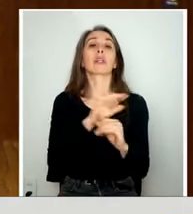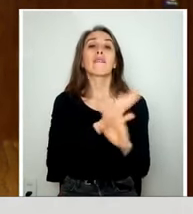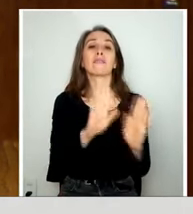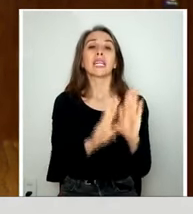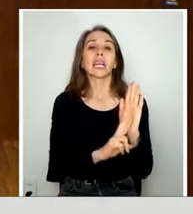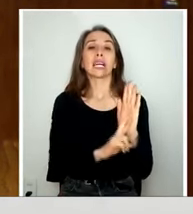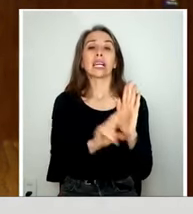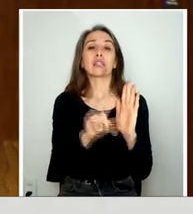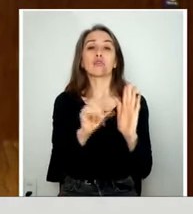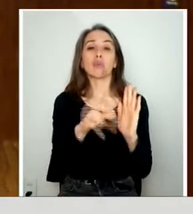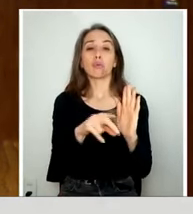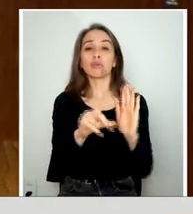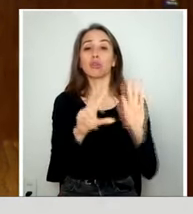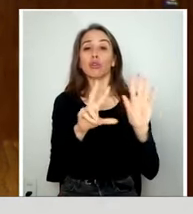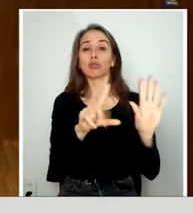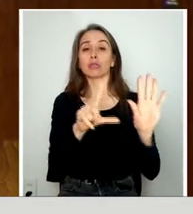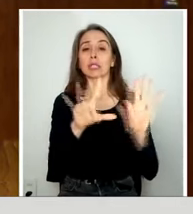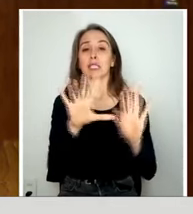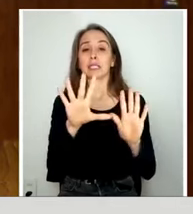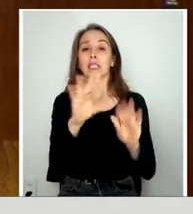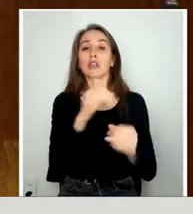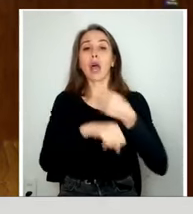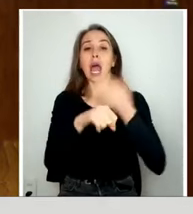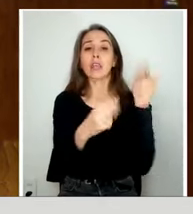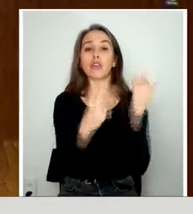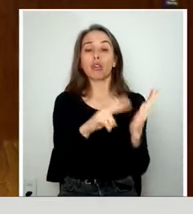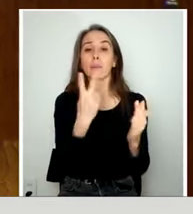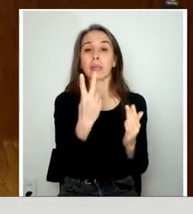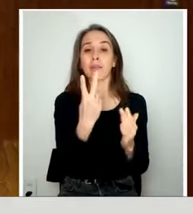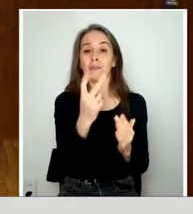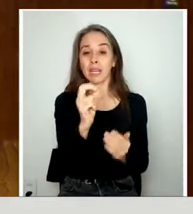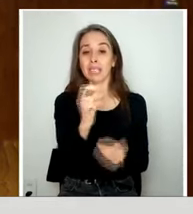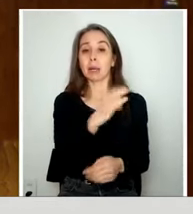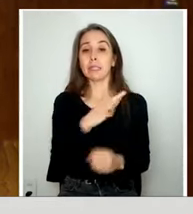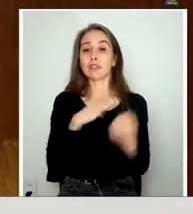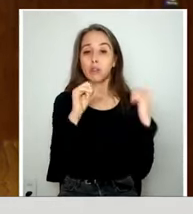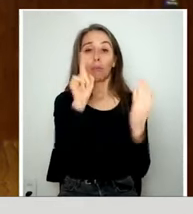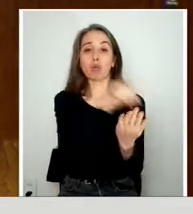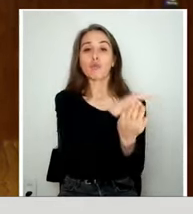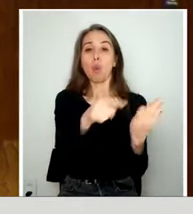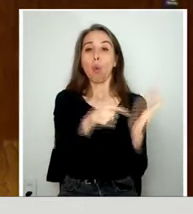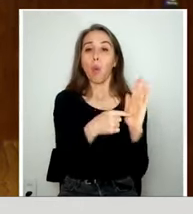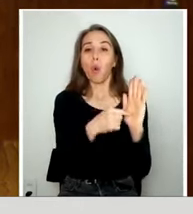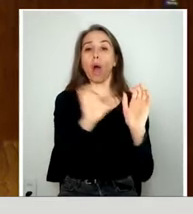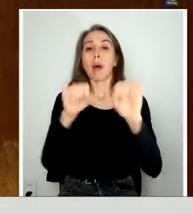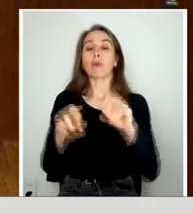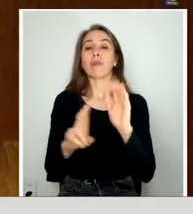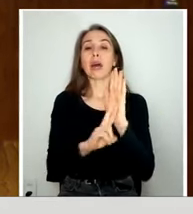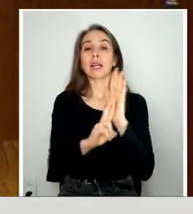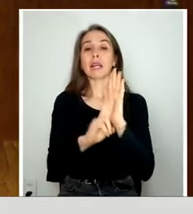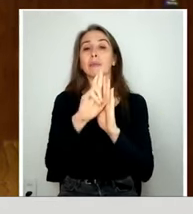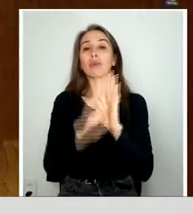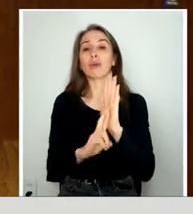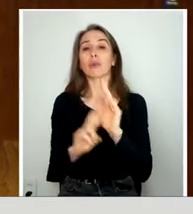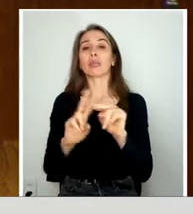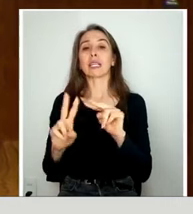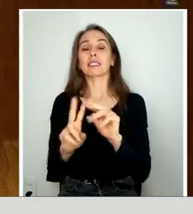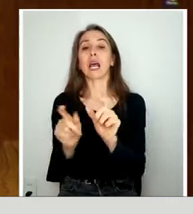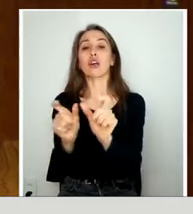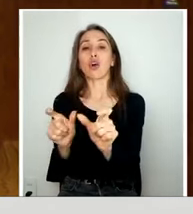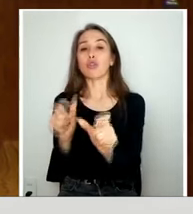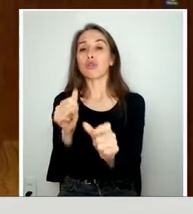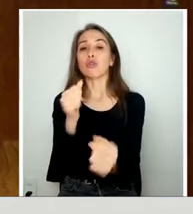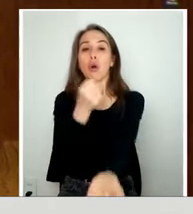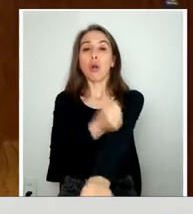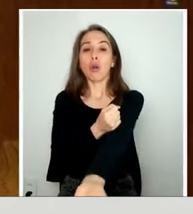865 del año 2020 del Ministerio del deporte que aprueba el reglamento que regula la realización de controles de dopaje y